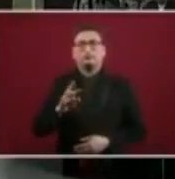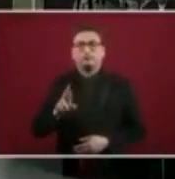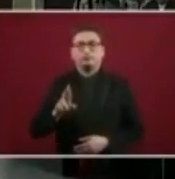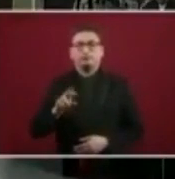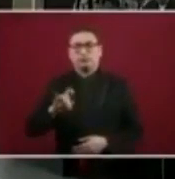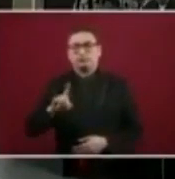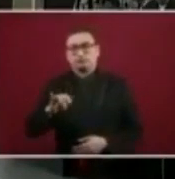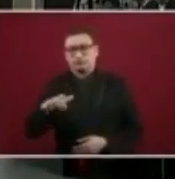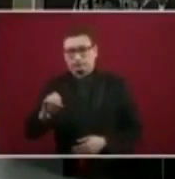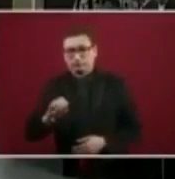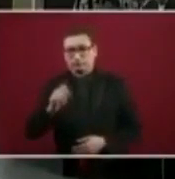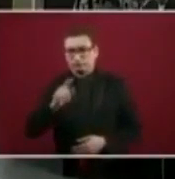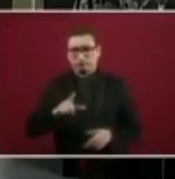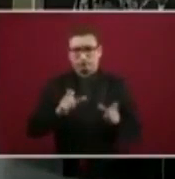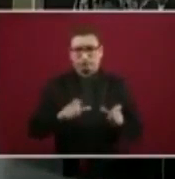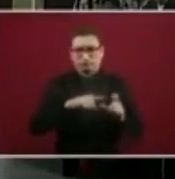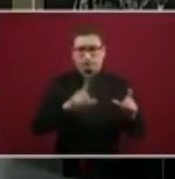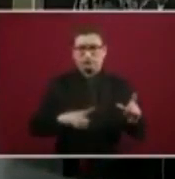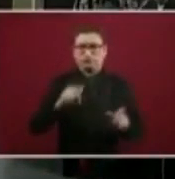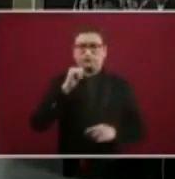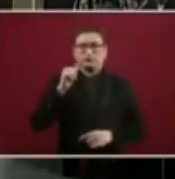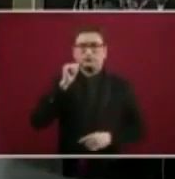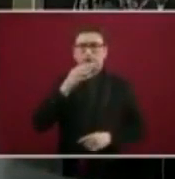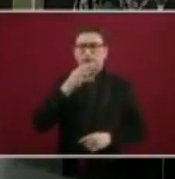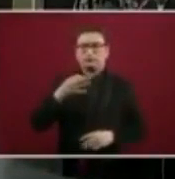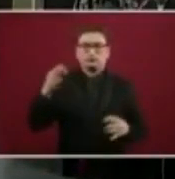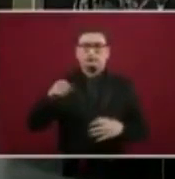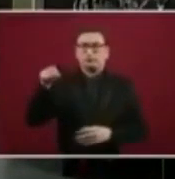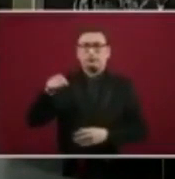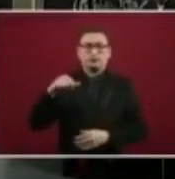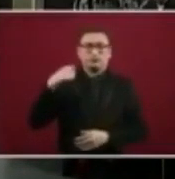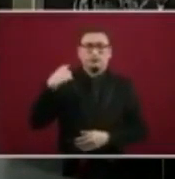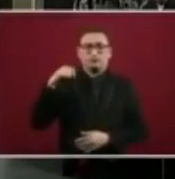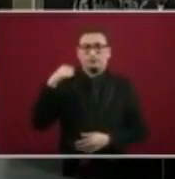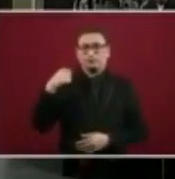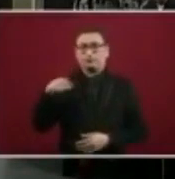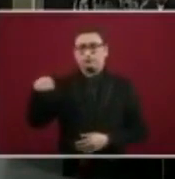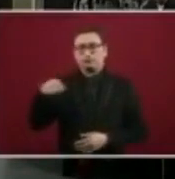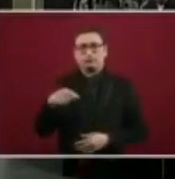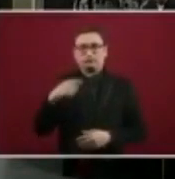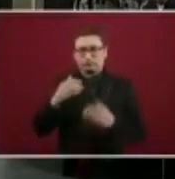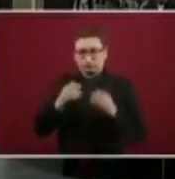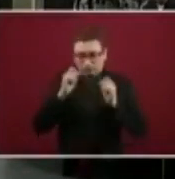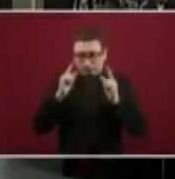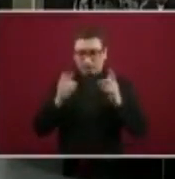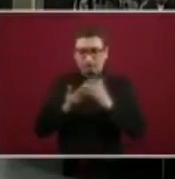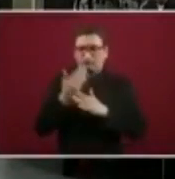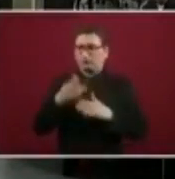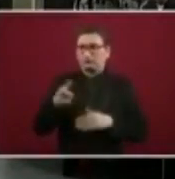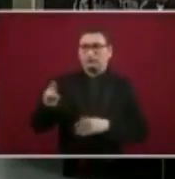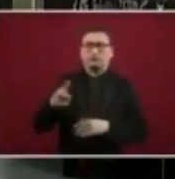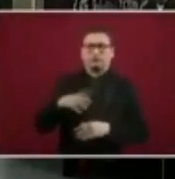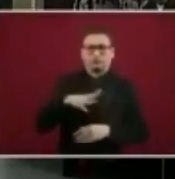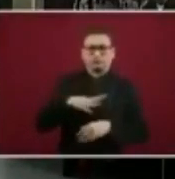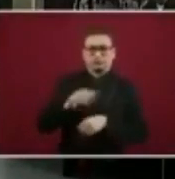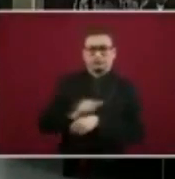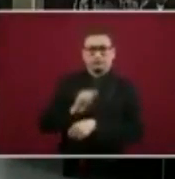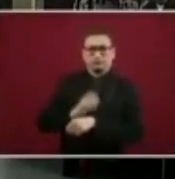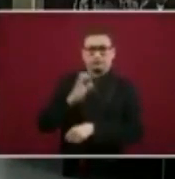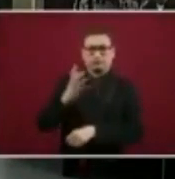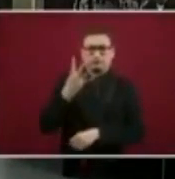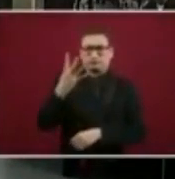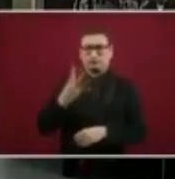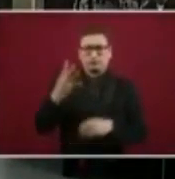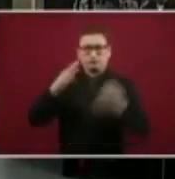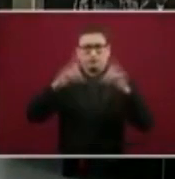de la guardia nacional el día de ayer anuncio tabasco que pues amanecieron con cuatro camionetas incendiadas con una